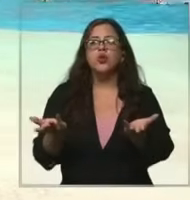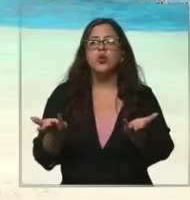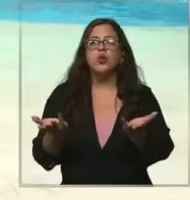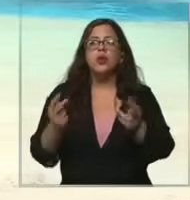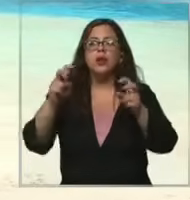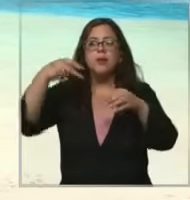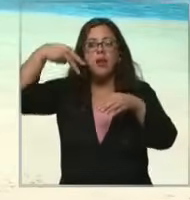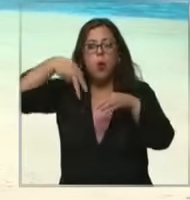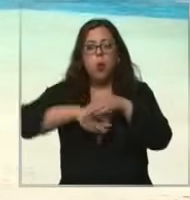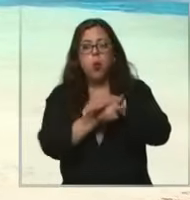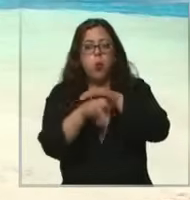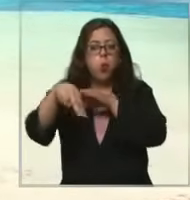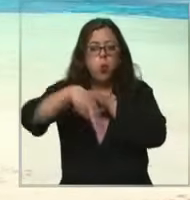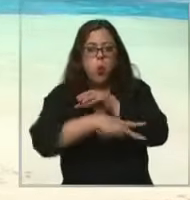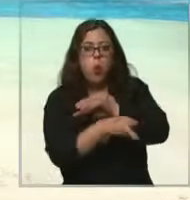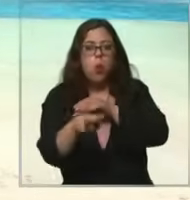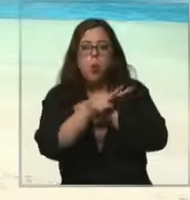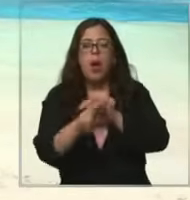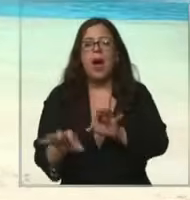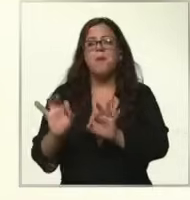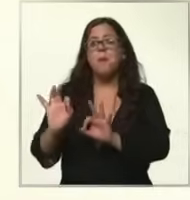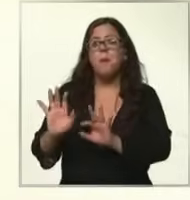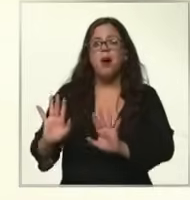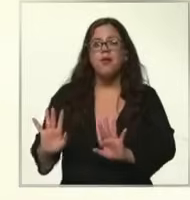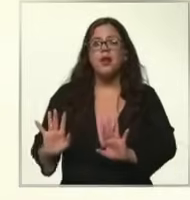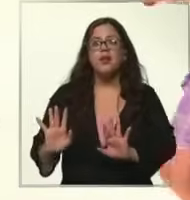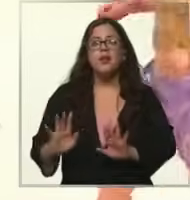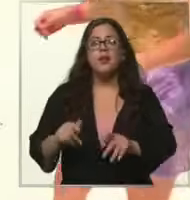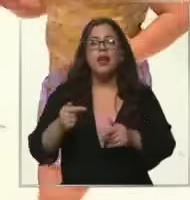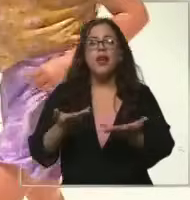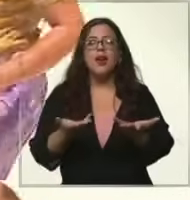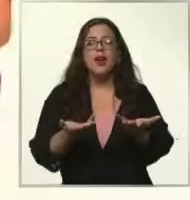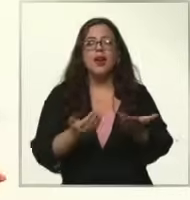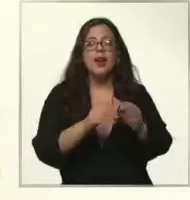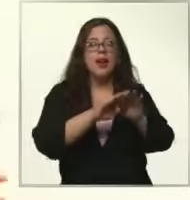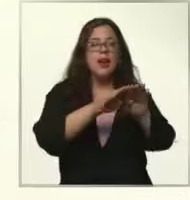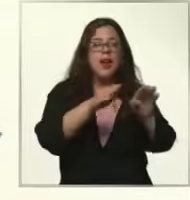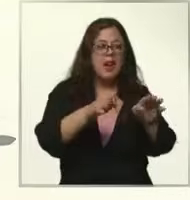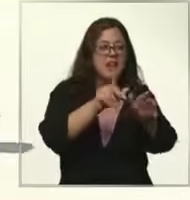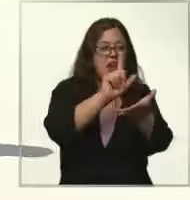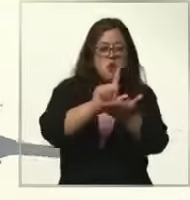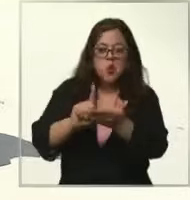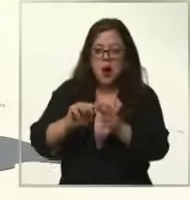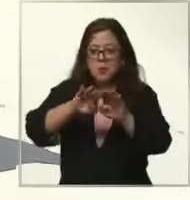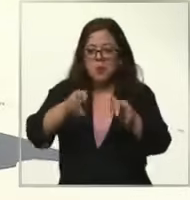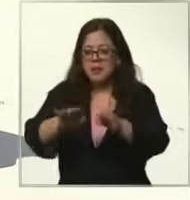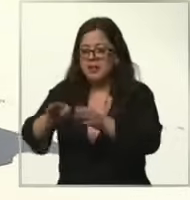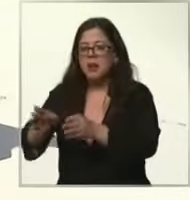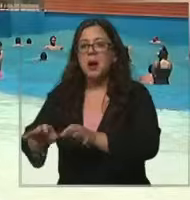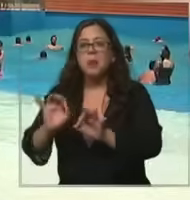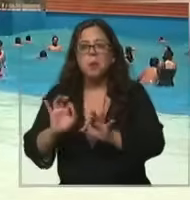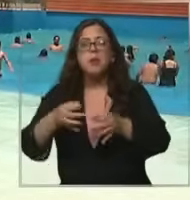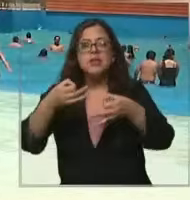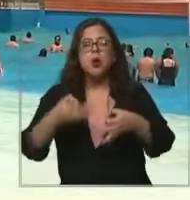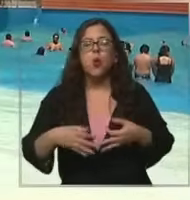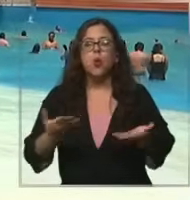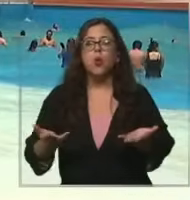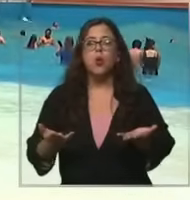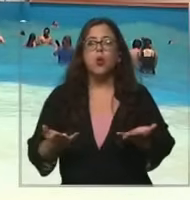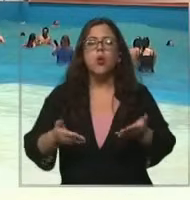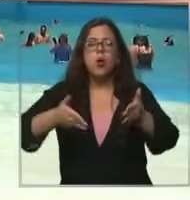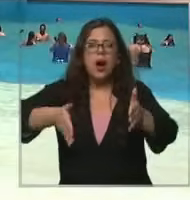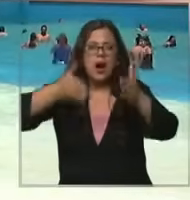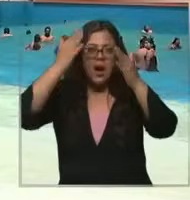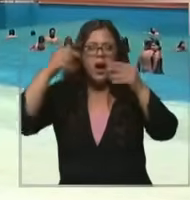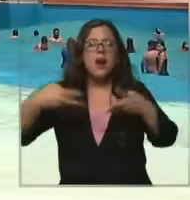el tobogán muy movido. Y como que cada mesa tiene su lugar, entonces está como bien seguro. ¿Qué es lo que te llamó la atención